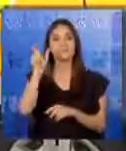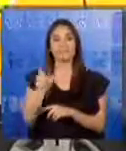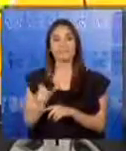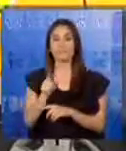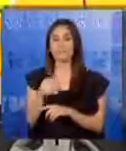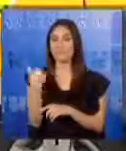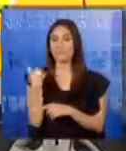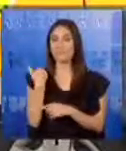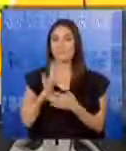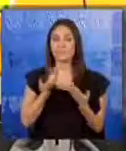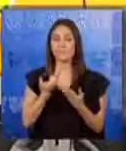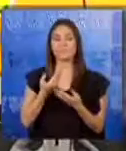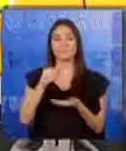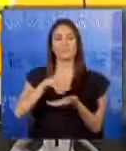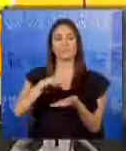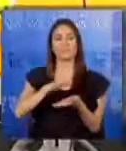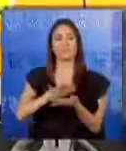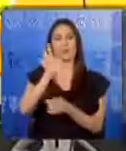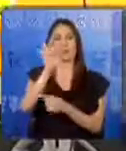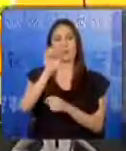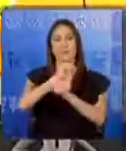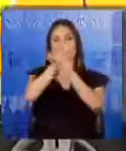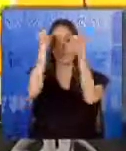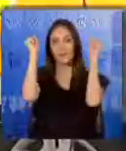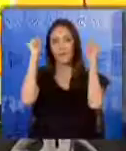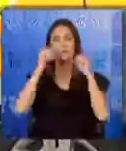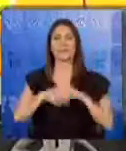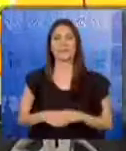partes podrían ser convocadas para las 9 de la mañana